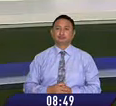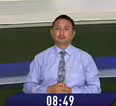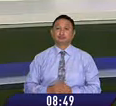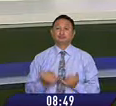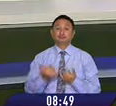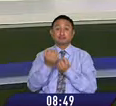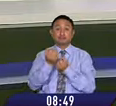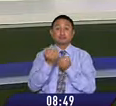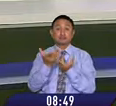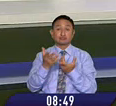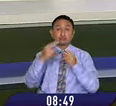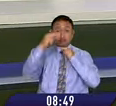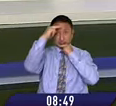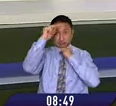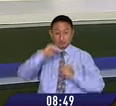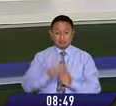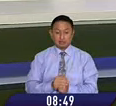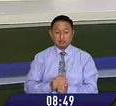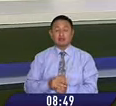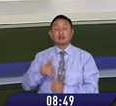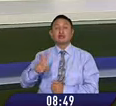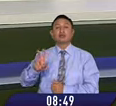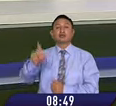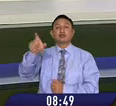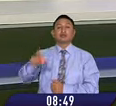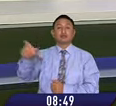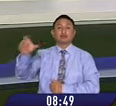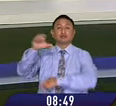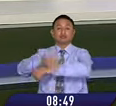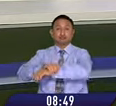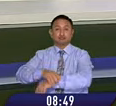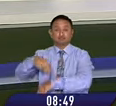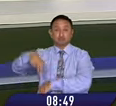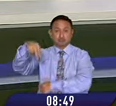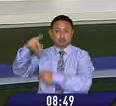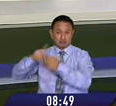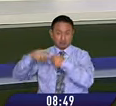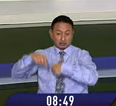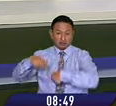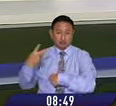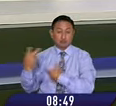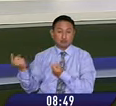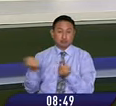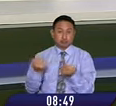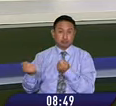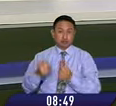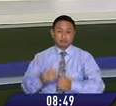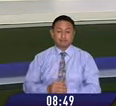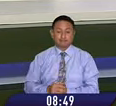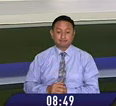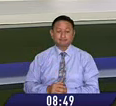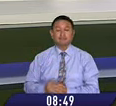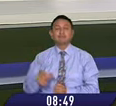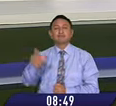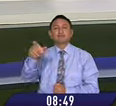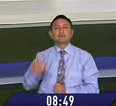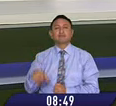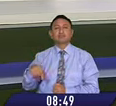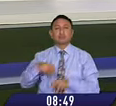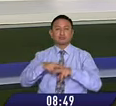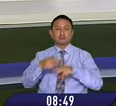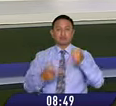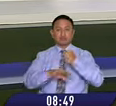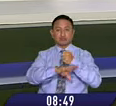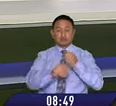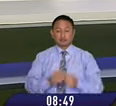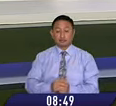Ahora les contamos más noticias. Dos sujetos fueron detenidos en el norte de Quito en dos operativos. Un individuo robó a un taxista y